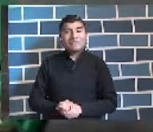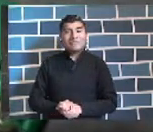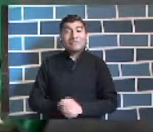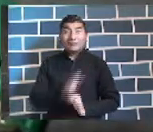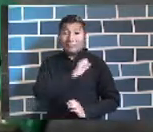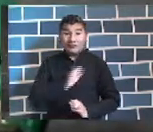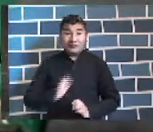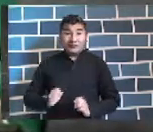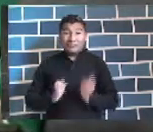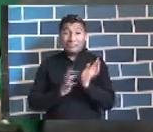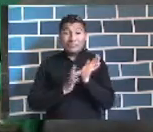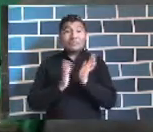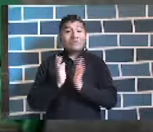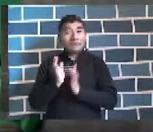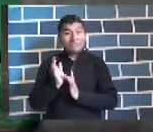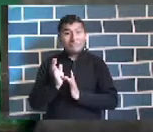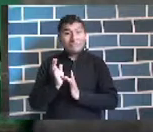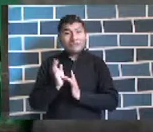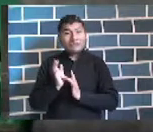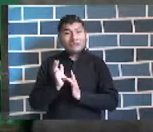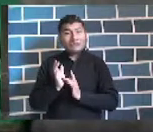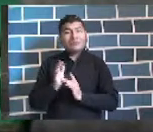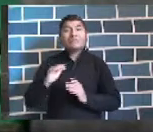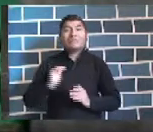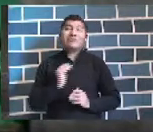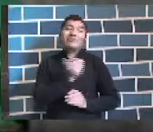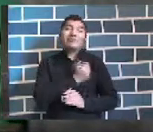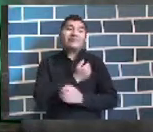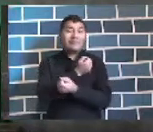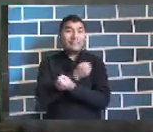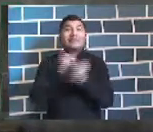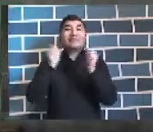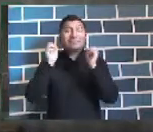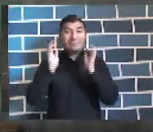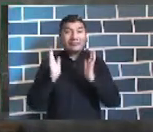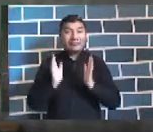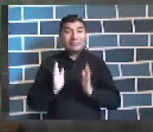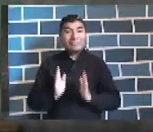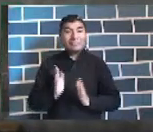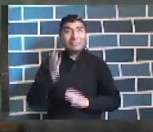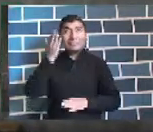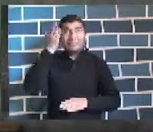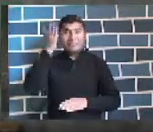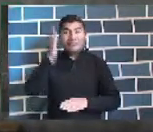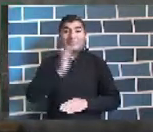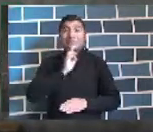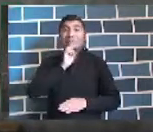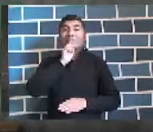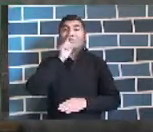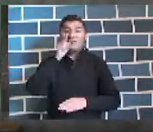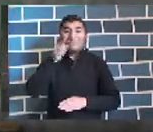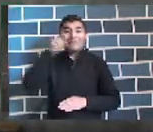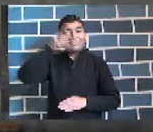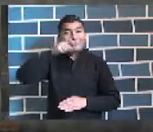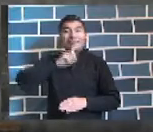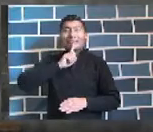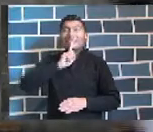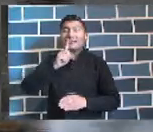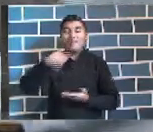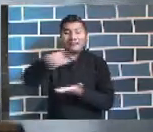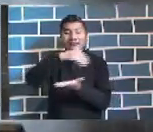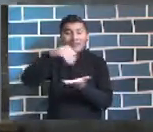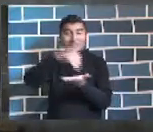El Señor Jesús, nuestro Salvador, debe estar en el centro